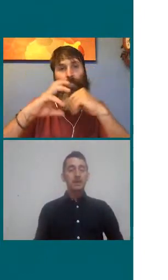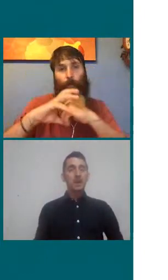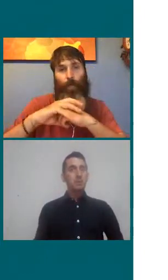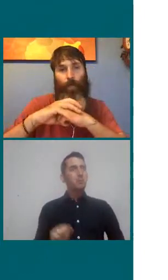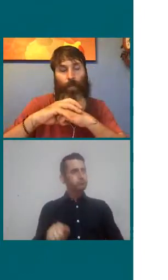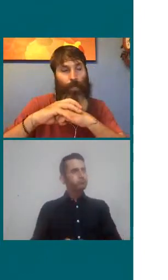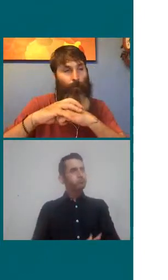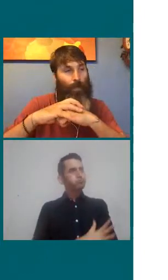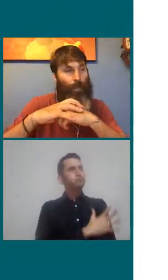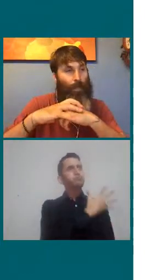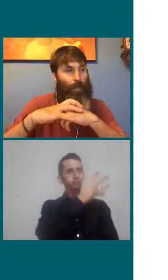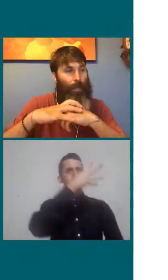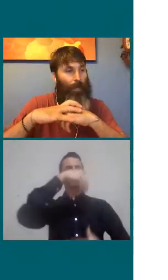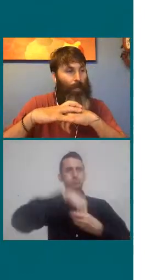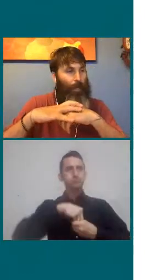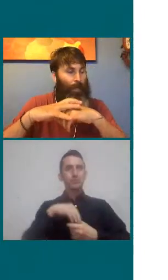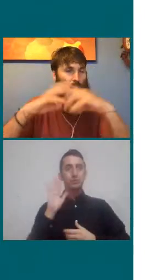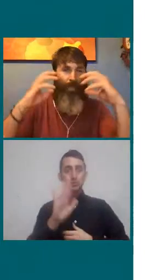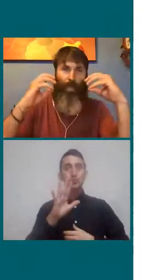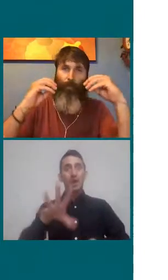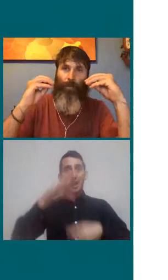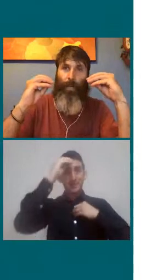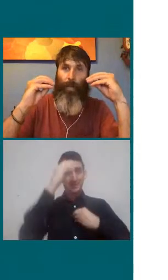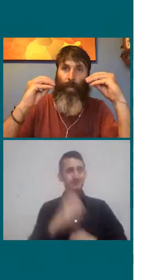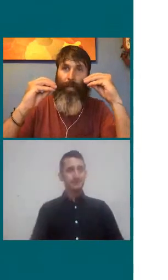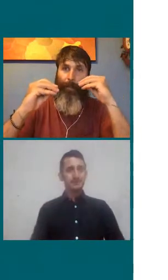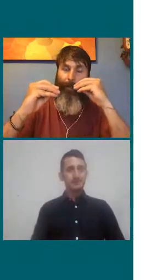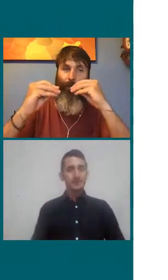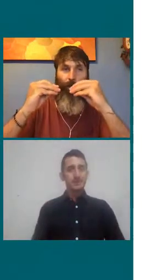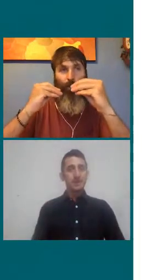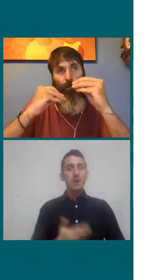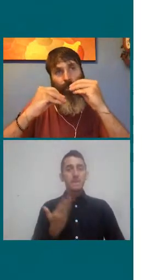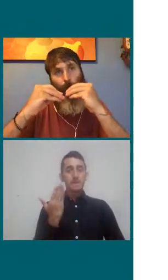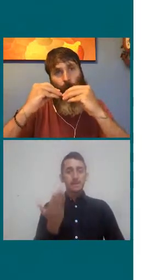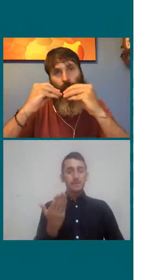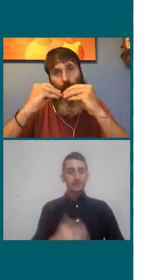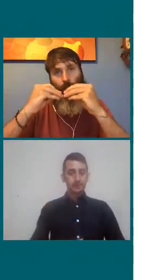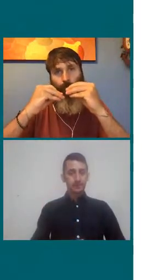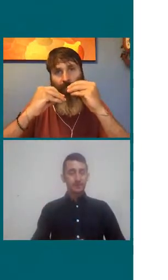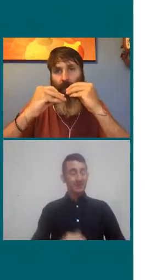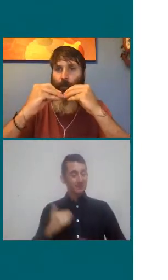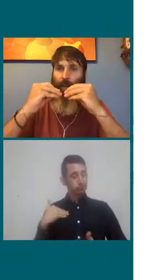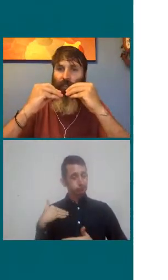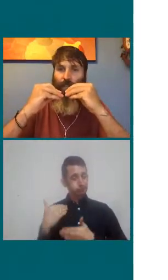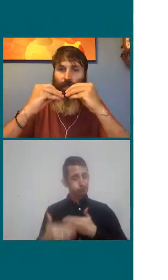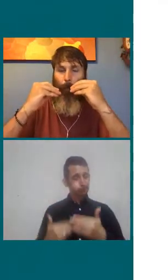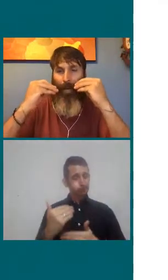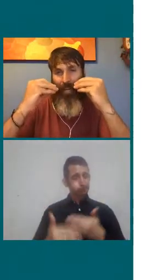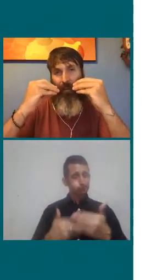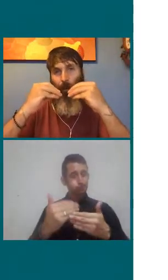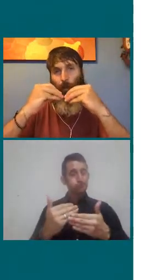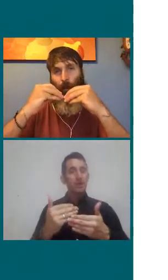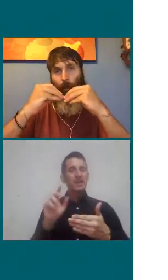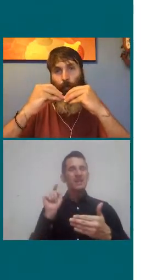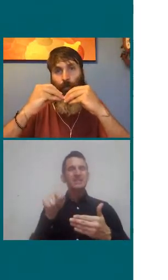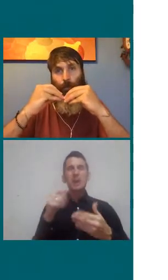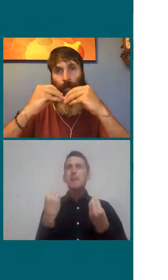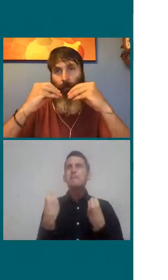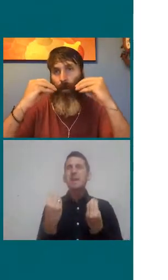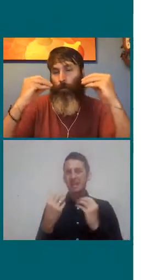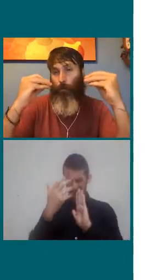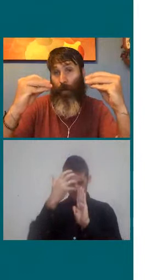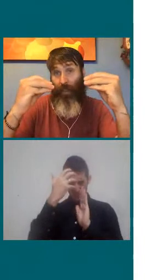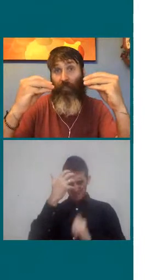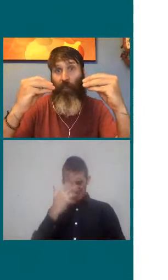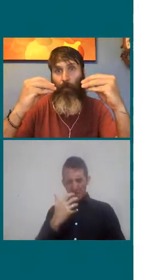significativo en este aprendizaje. Entonces, digamos que yo en todo este proceso llegué a una reflexión de para qué evaluábamos,